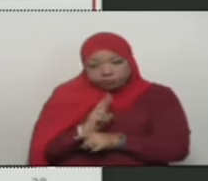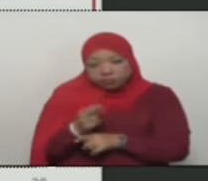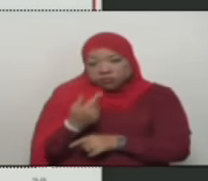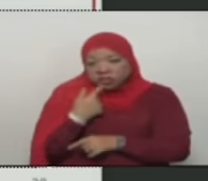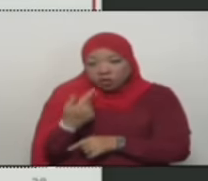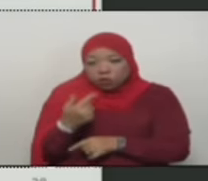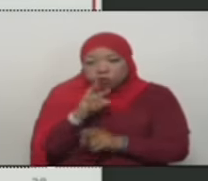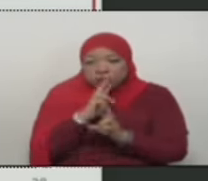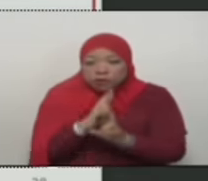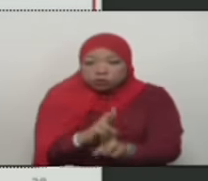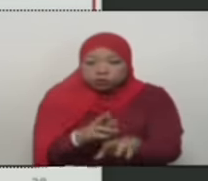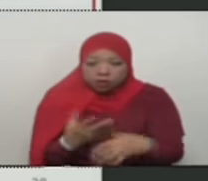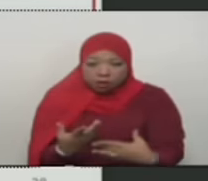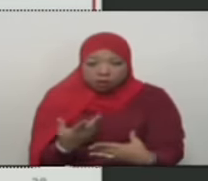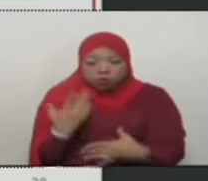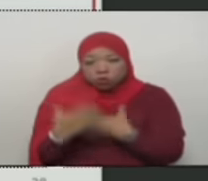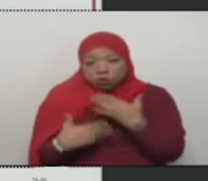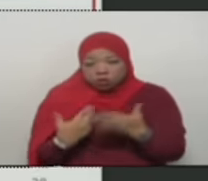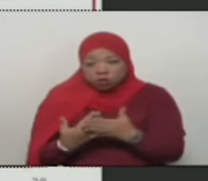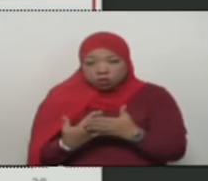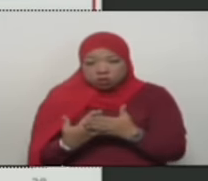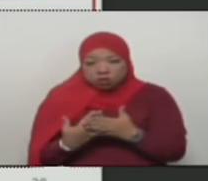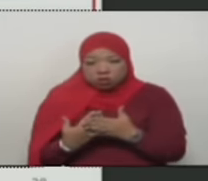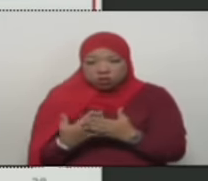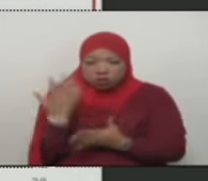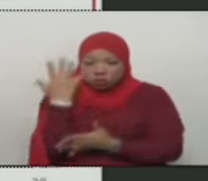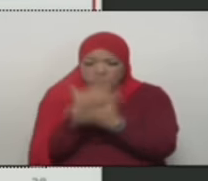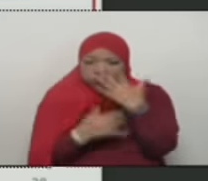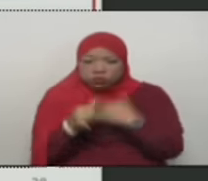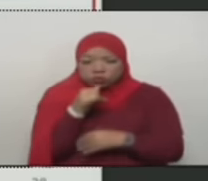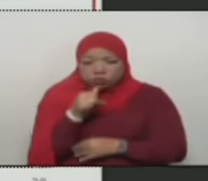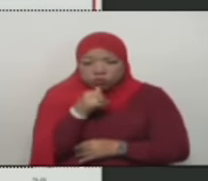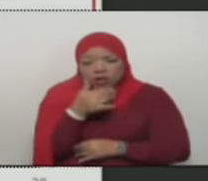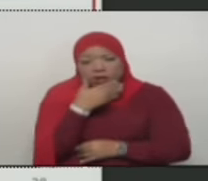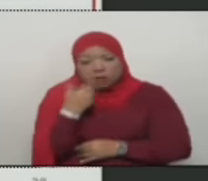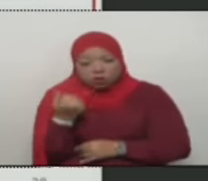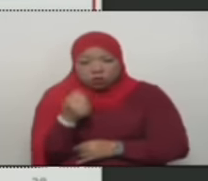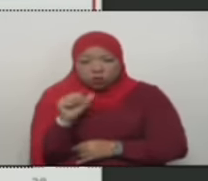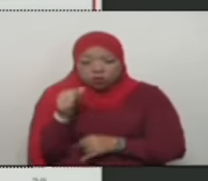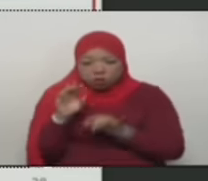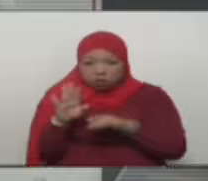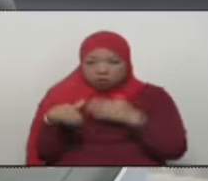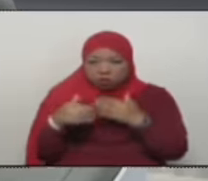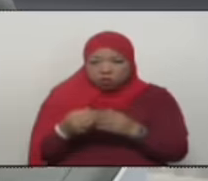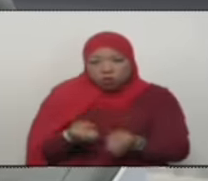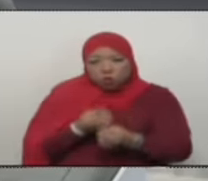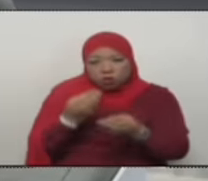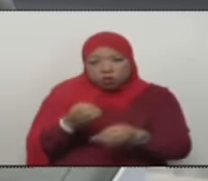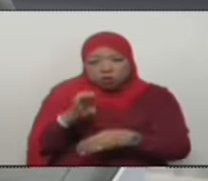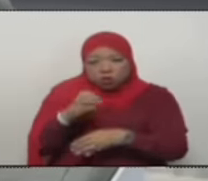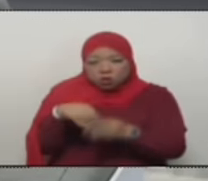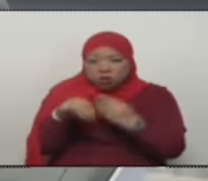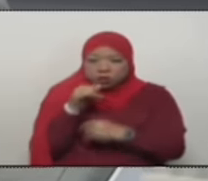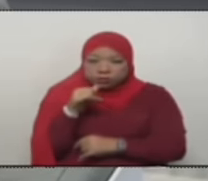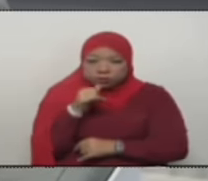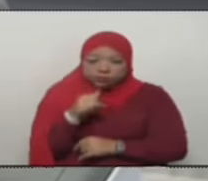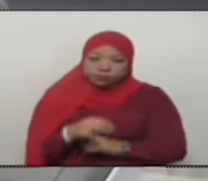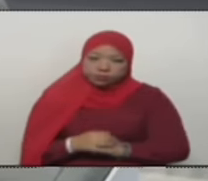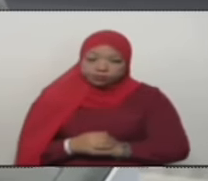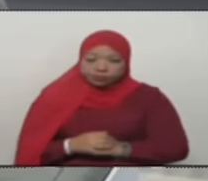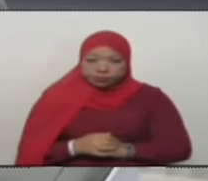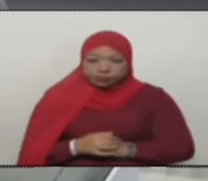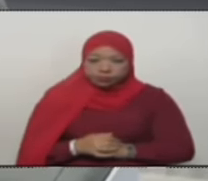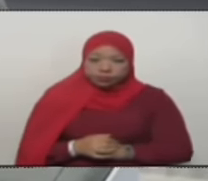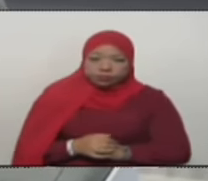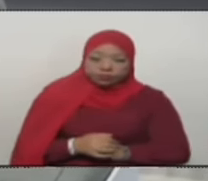un resultado que son tan audaces que dicen que es mejor que el del Consejo Nacional Electoral. Es decir, esto académicamente...